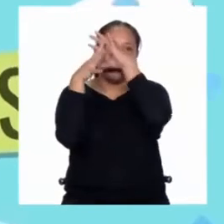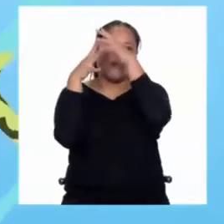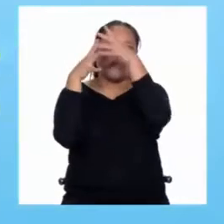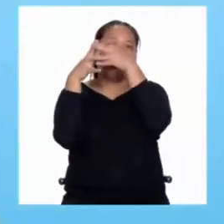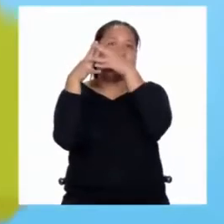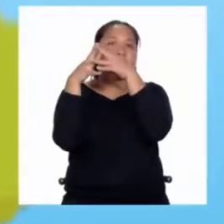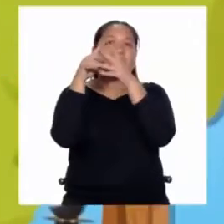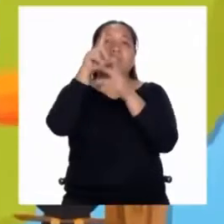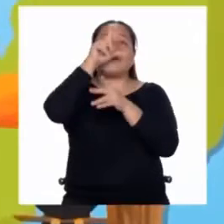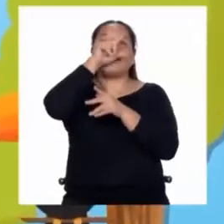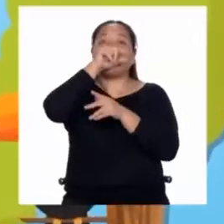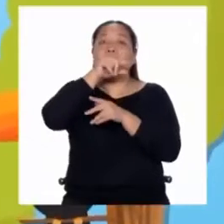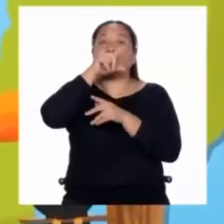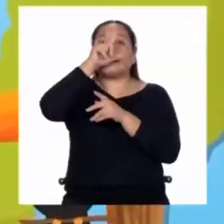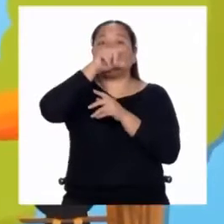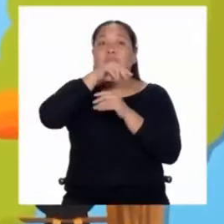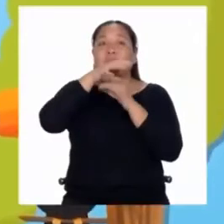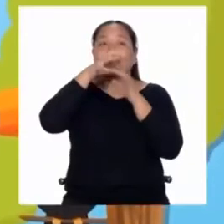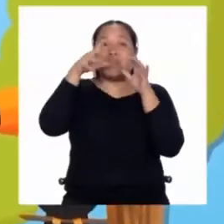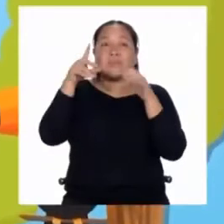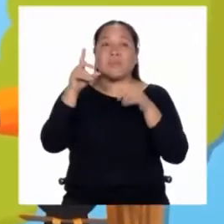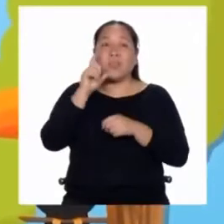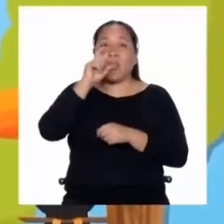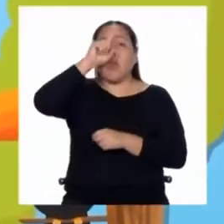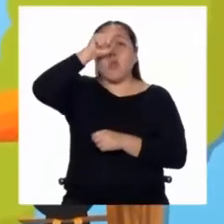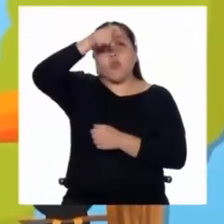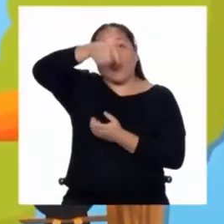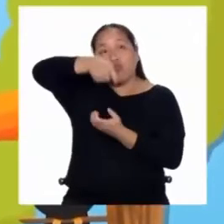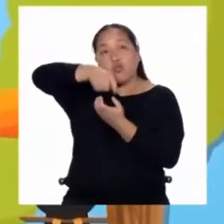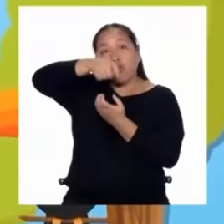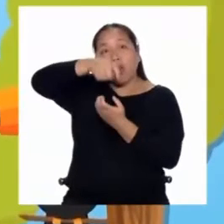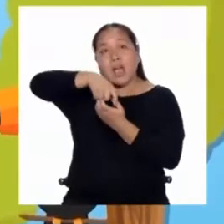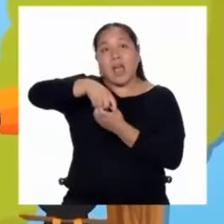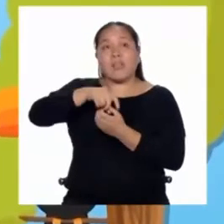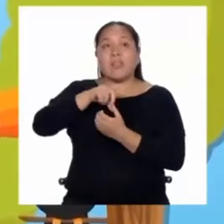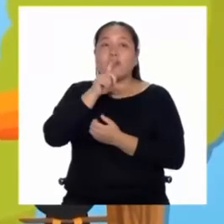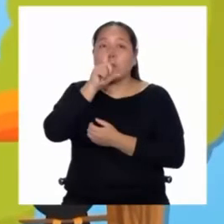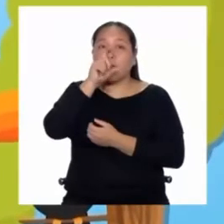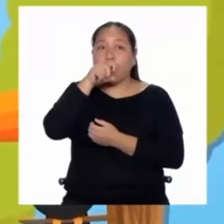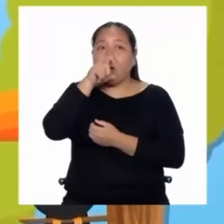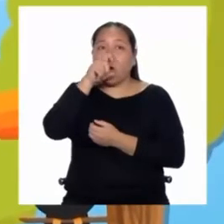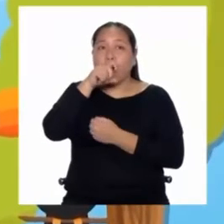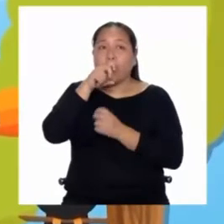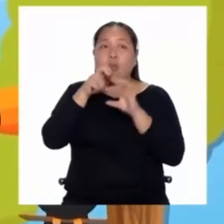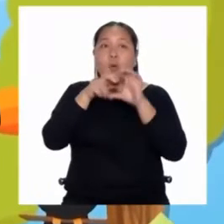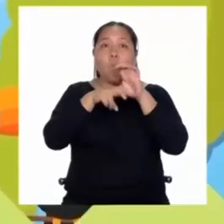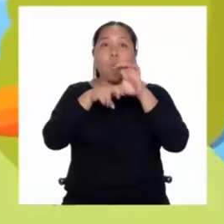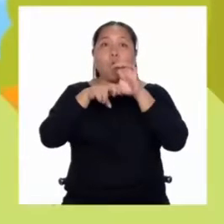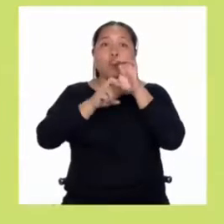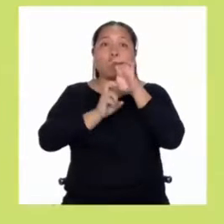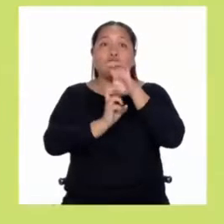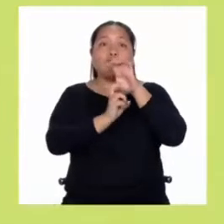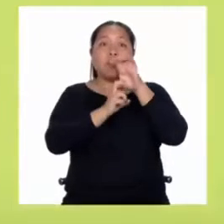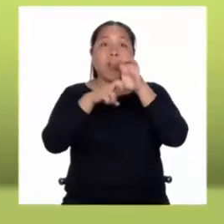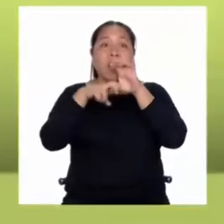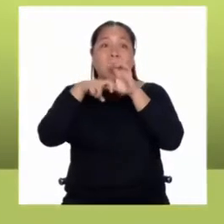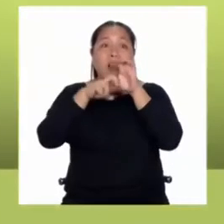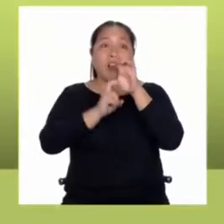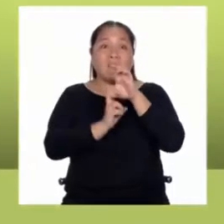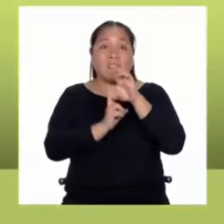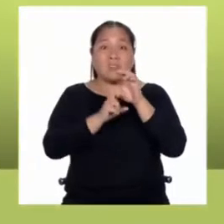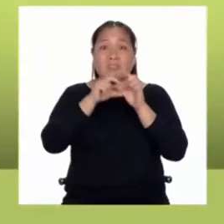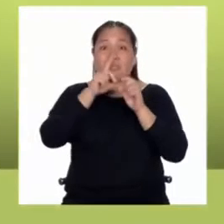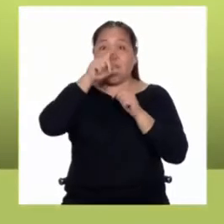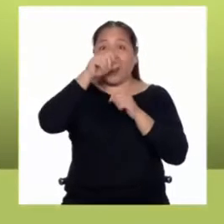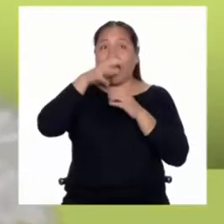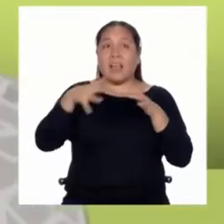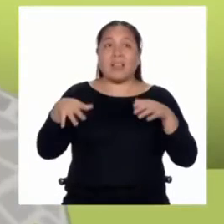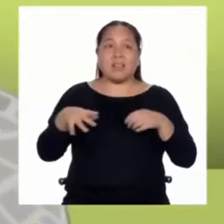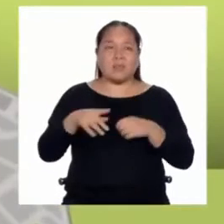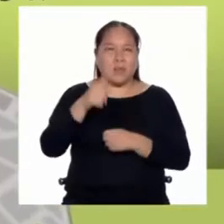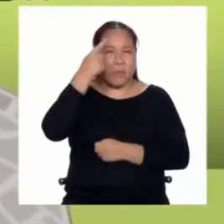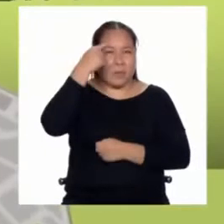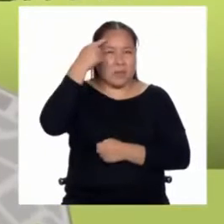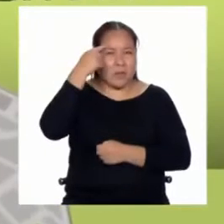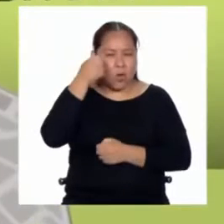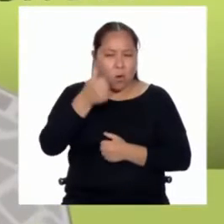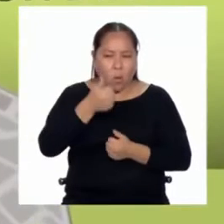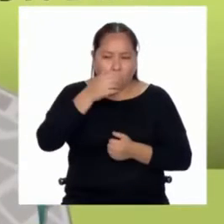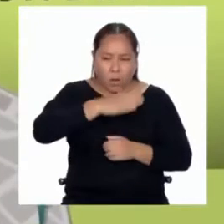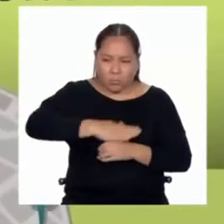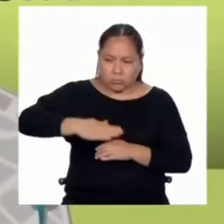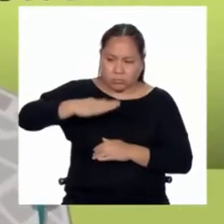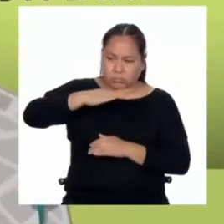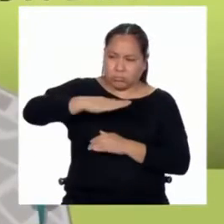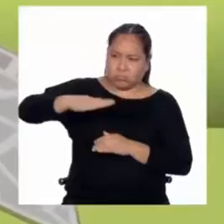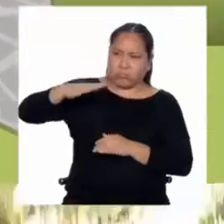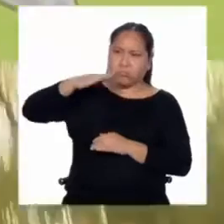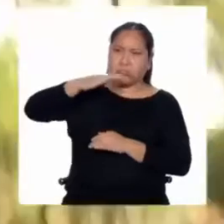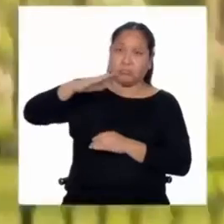viento, como los tucanes, loros, papagayos, murciélagos y águilas. ¿Has pensado en cuál de estas zonas te gustaría pasar